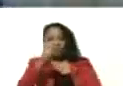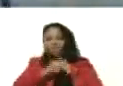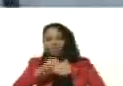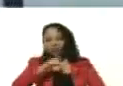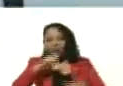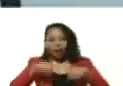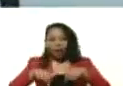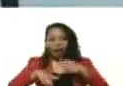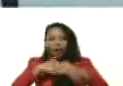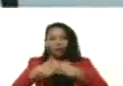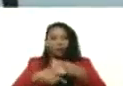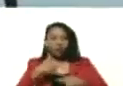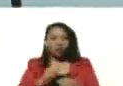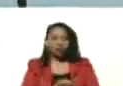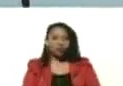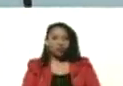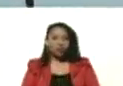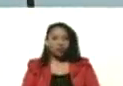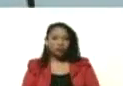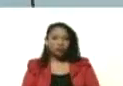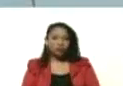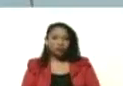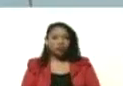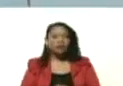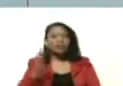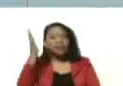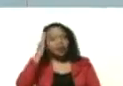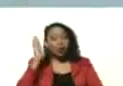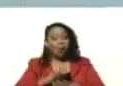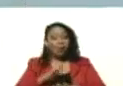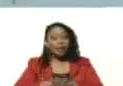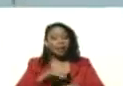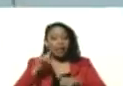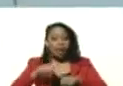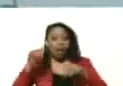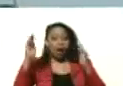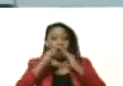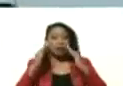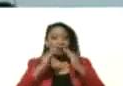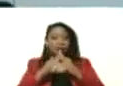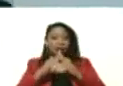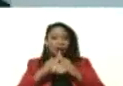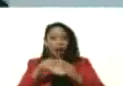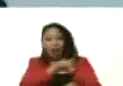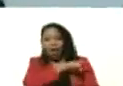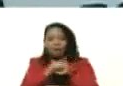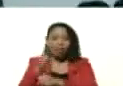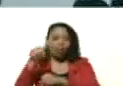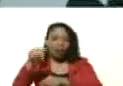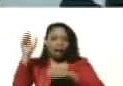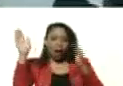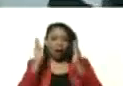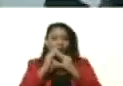de esta revolución, de la que sabe lo que ocurre en la casa, de la que manda en la casa, ¿verdad?